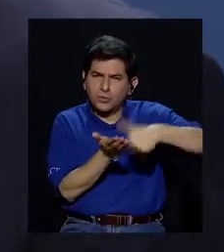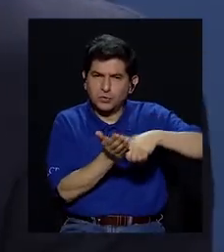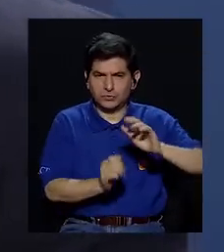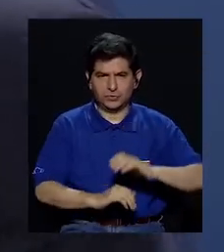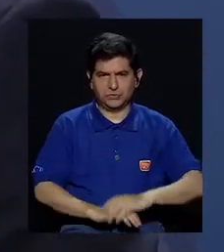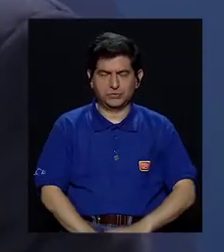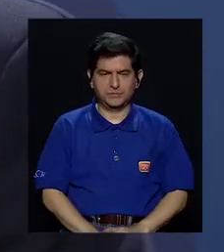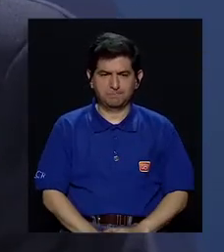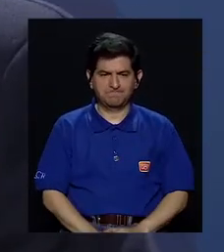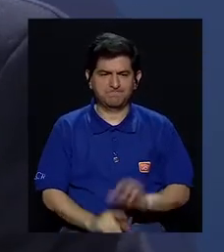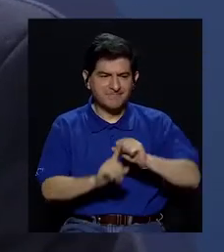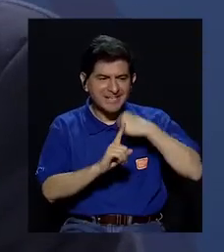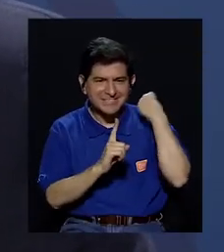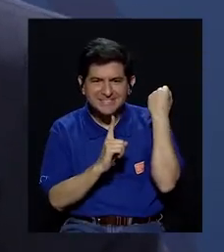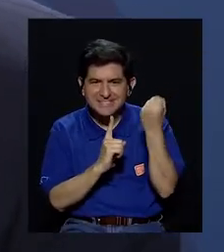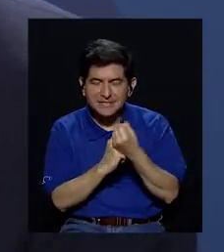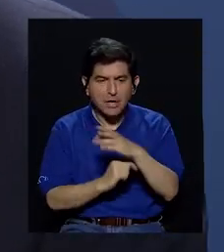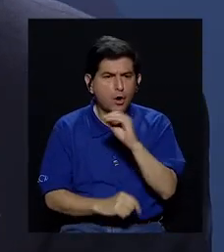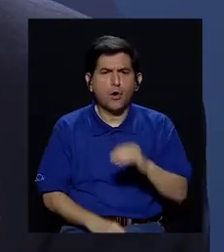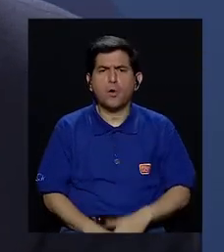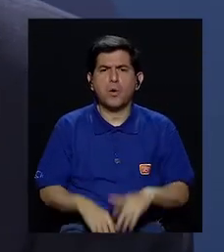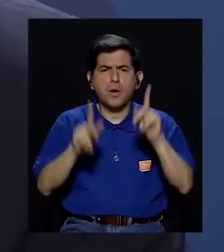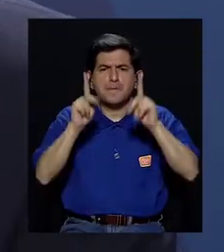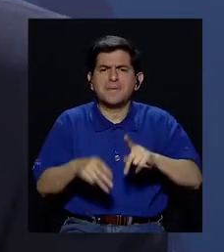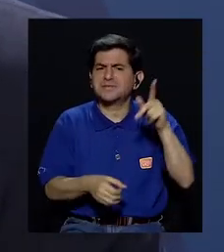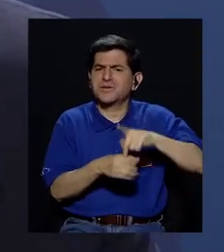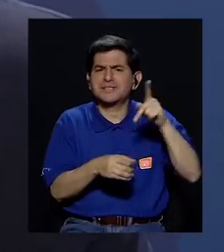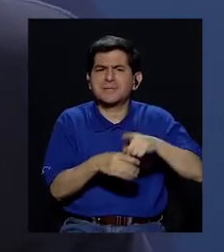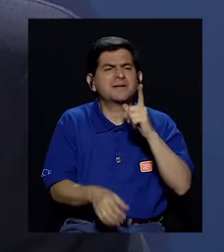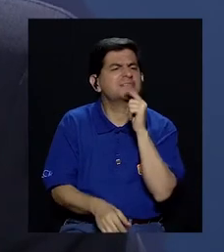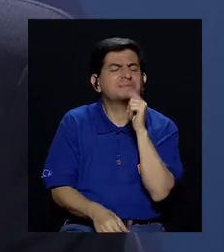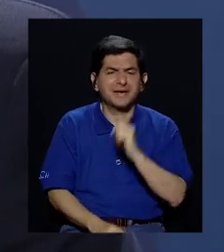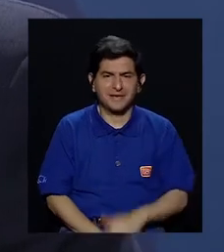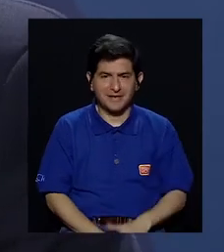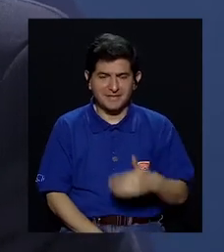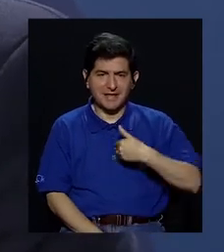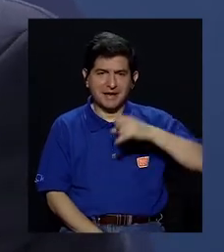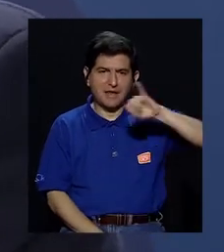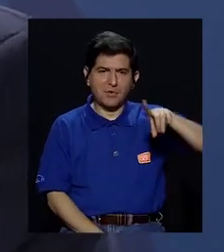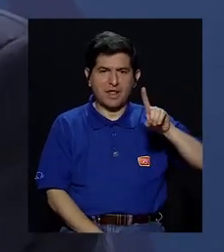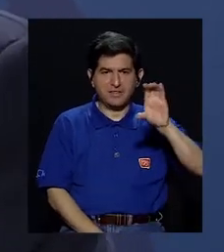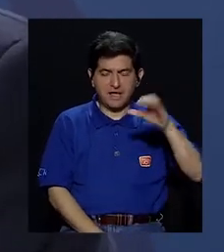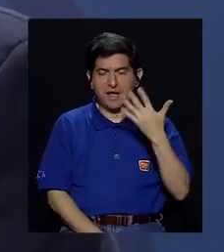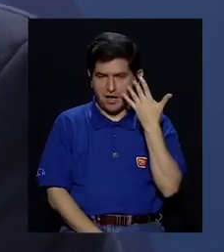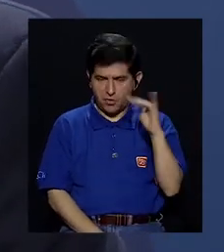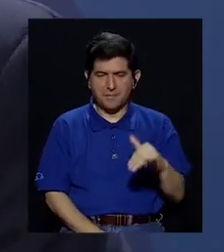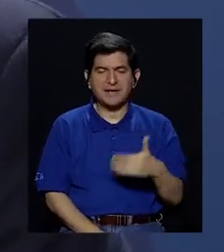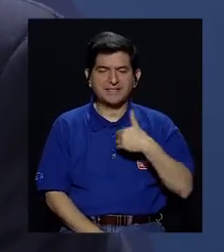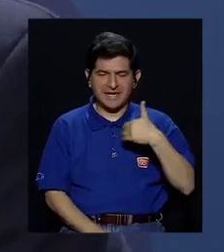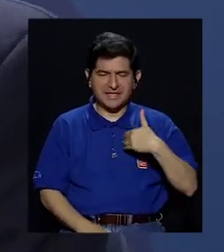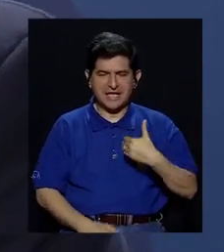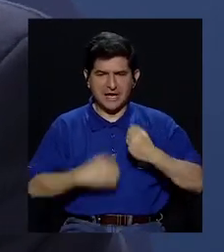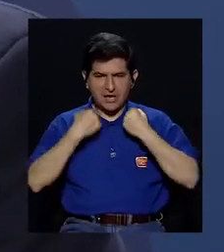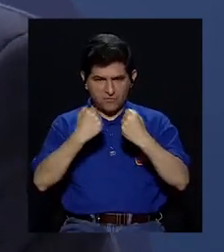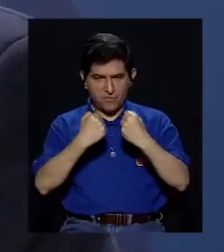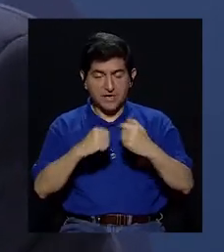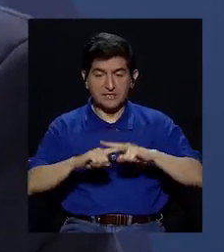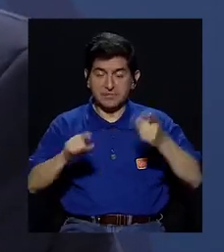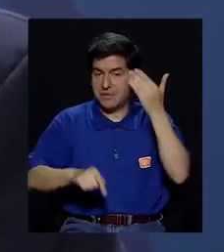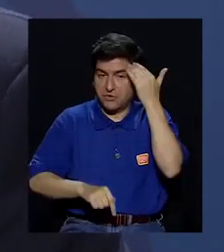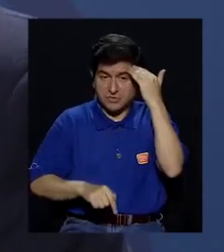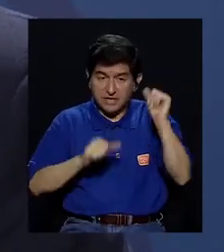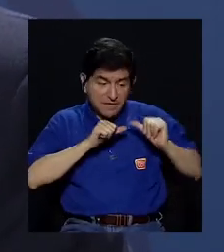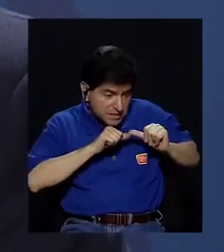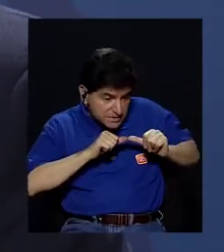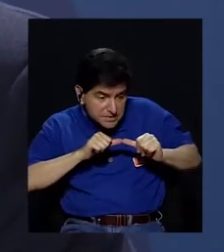vamos a ver hay escenarios o si no quienes son los llamados dígame vamos a ver tenemos un antiguo castro que parece que lleve impulso no sabemos